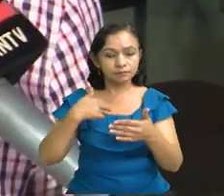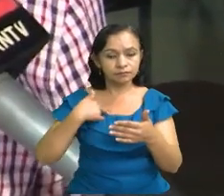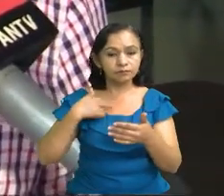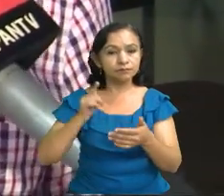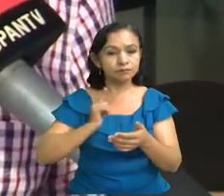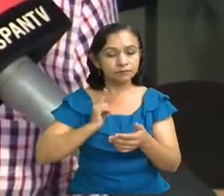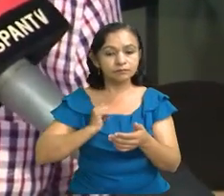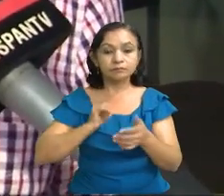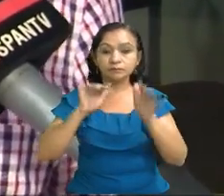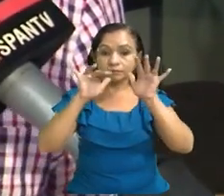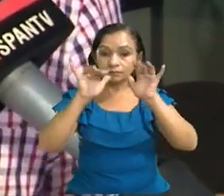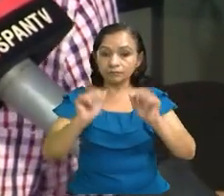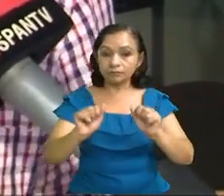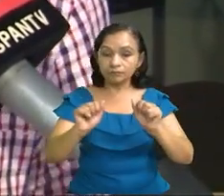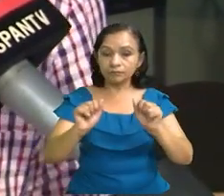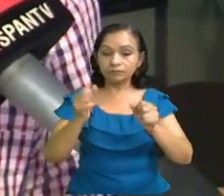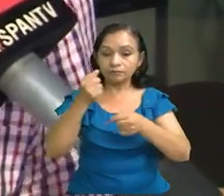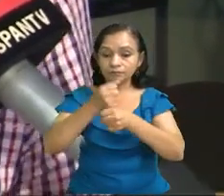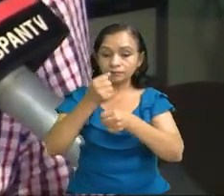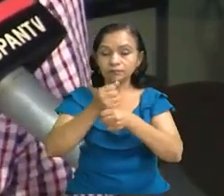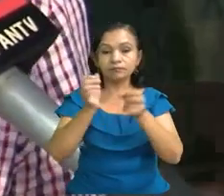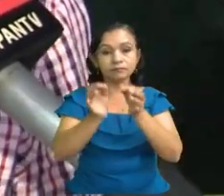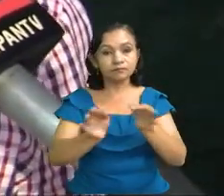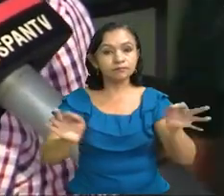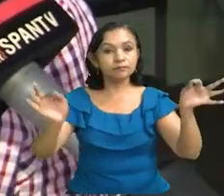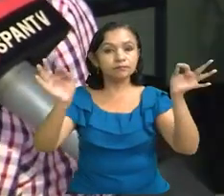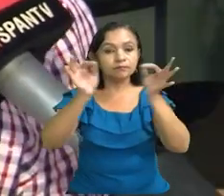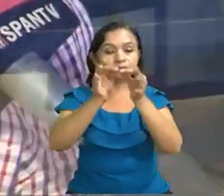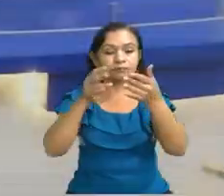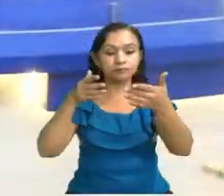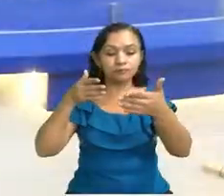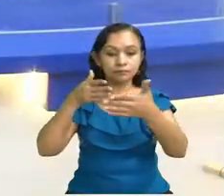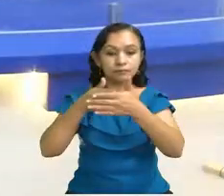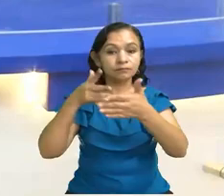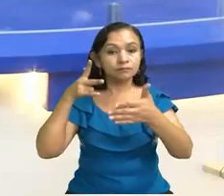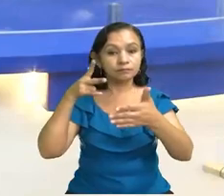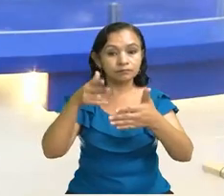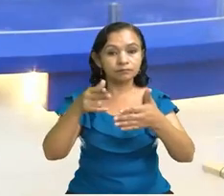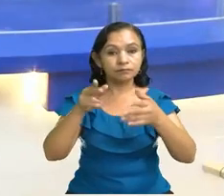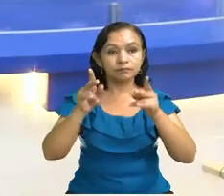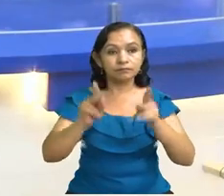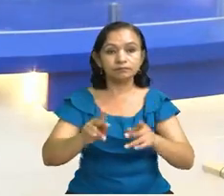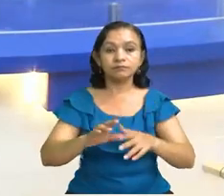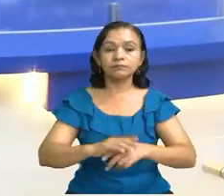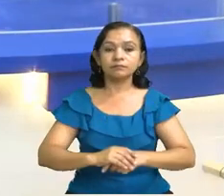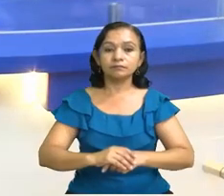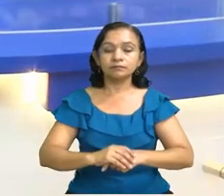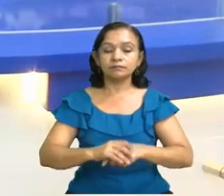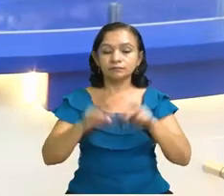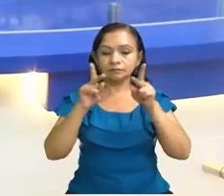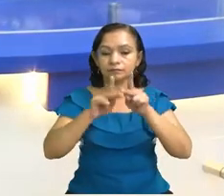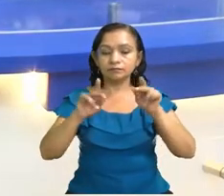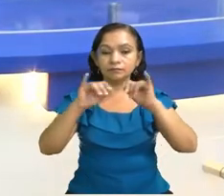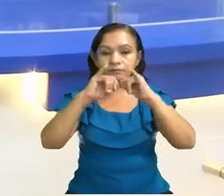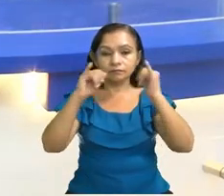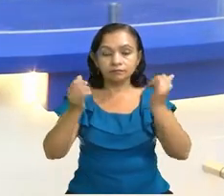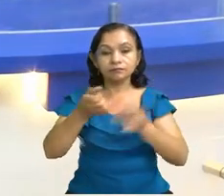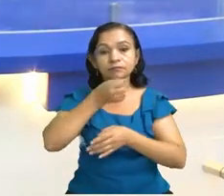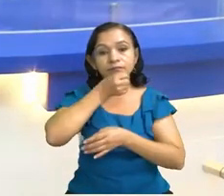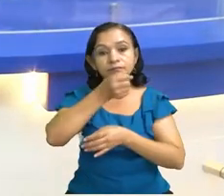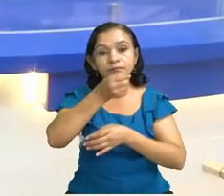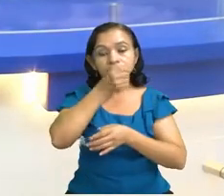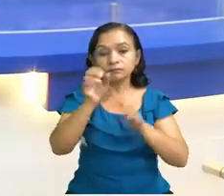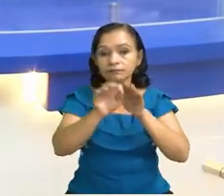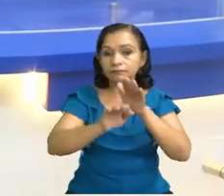estén listas como tarea principal, la cancelación de personas. En el plano de noticias internacionales,